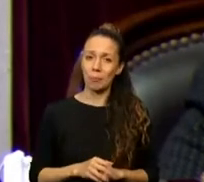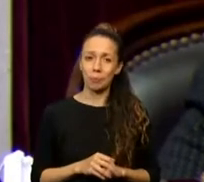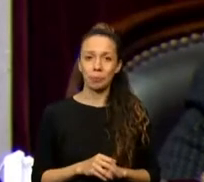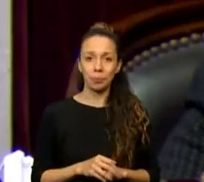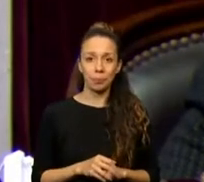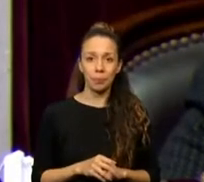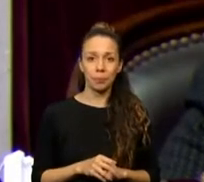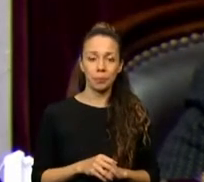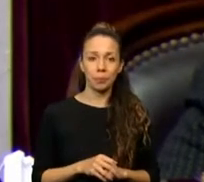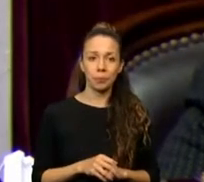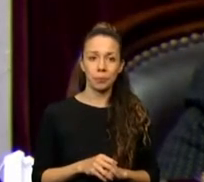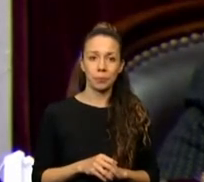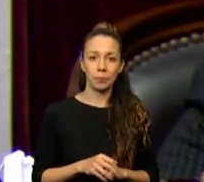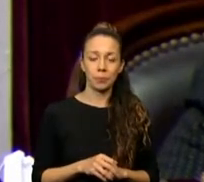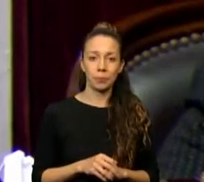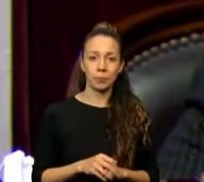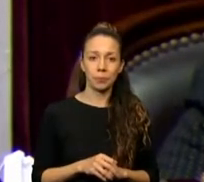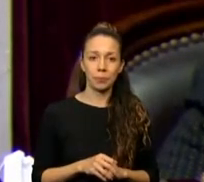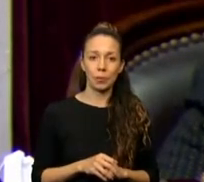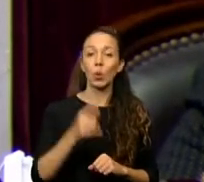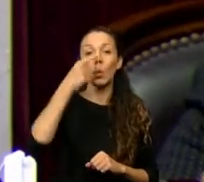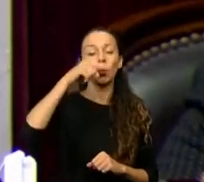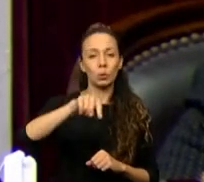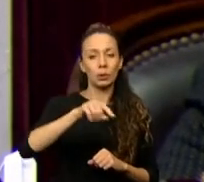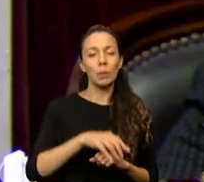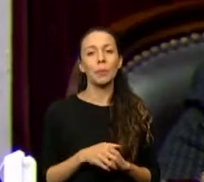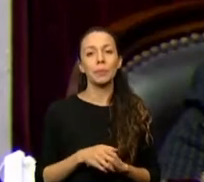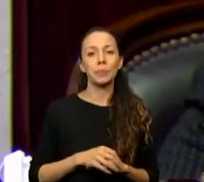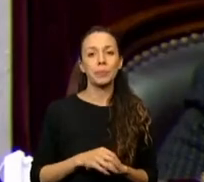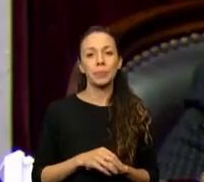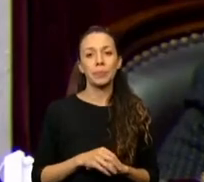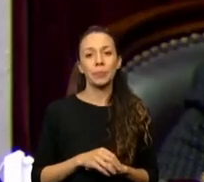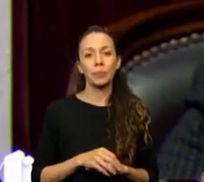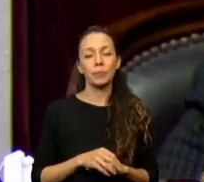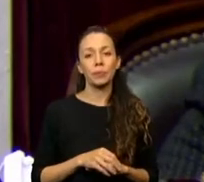Segundo, finalmente, me parece que